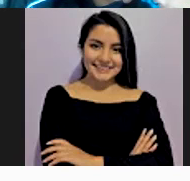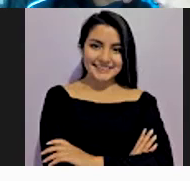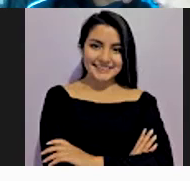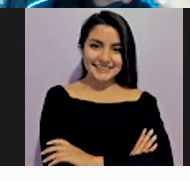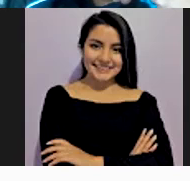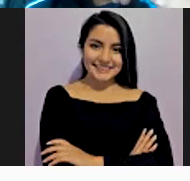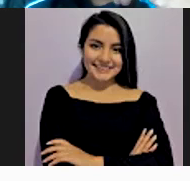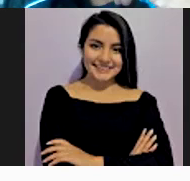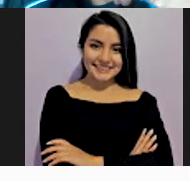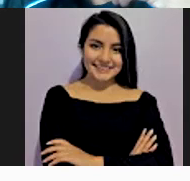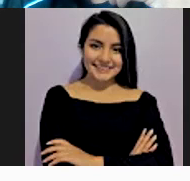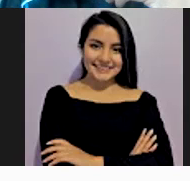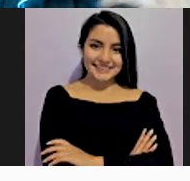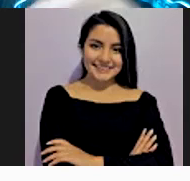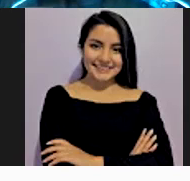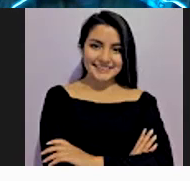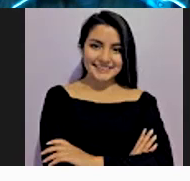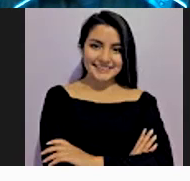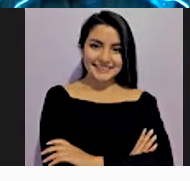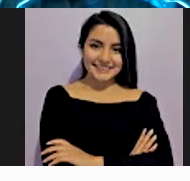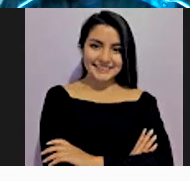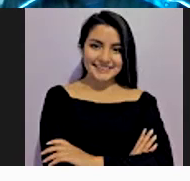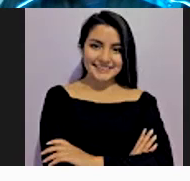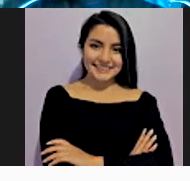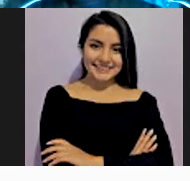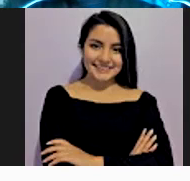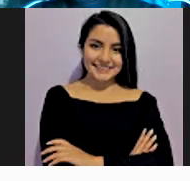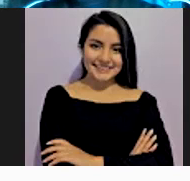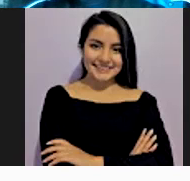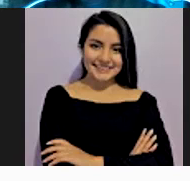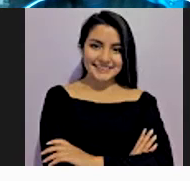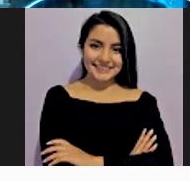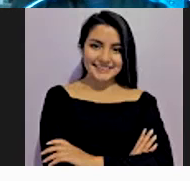la metodología de sedimentos, y cuando yo asumo un valor de N de una tabla directamente?